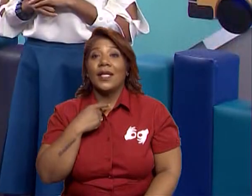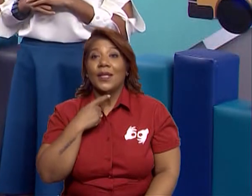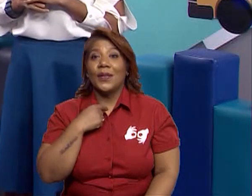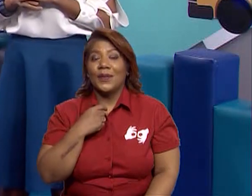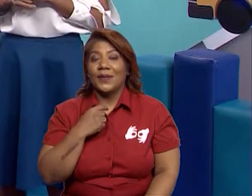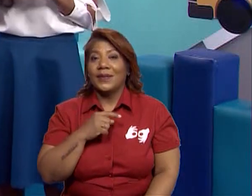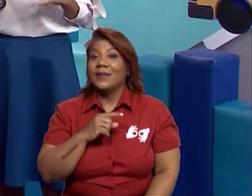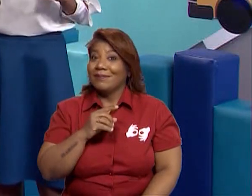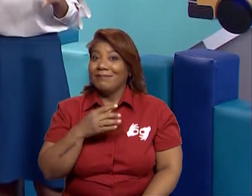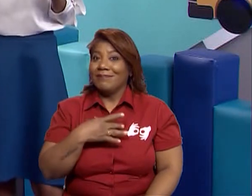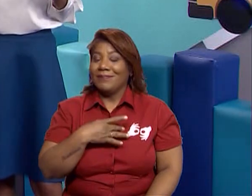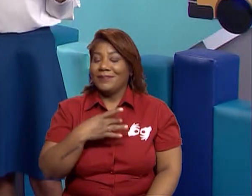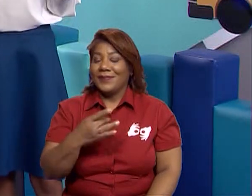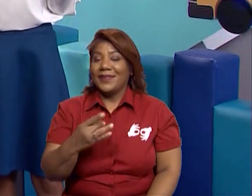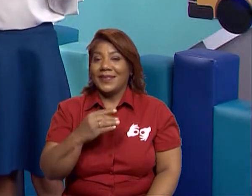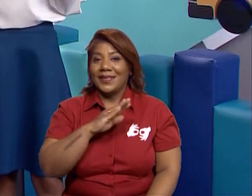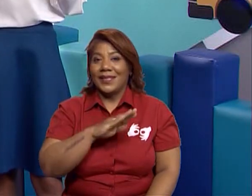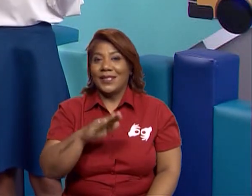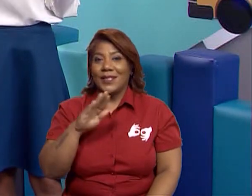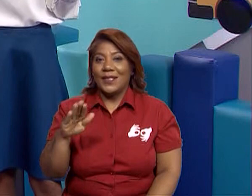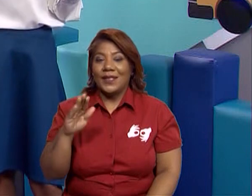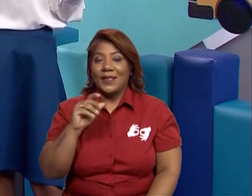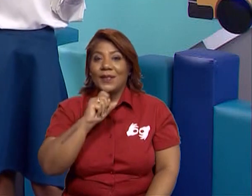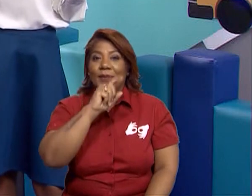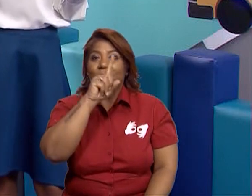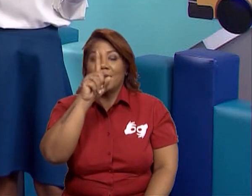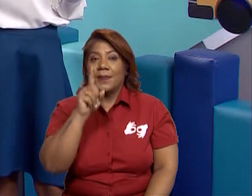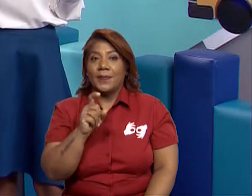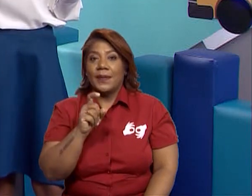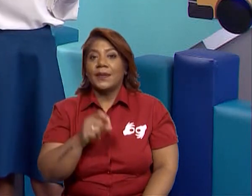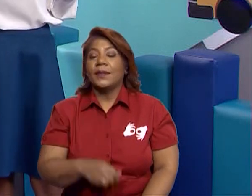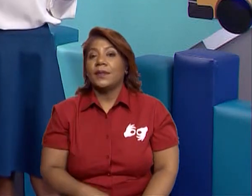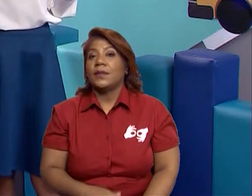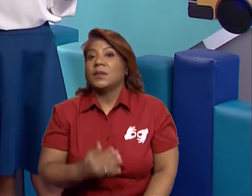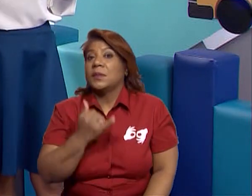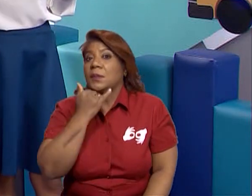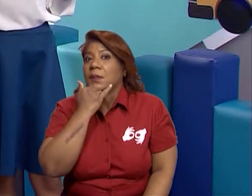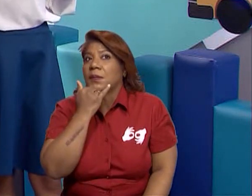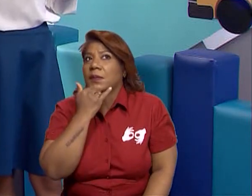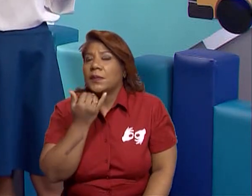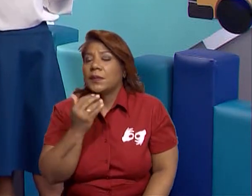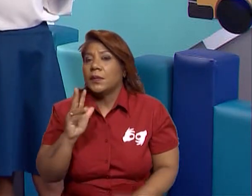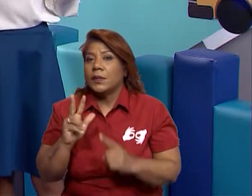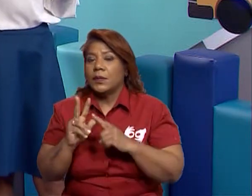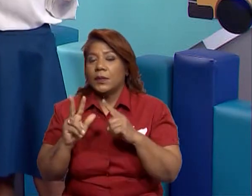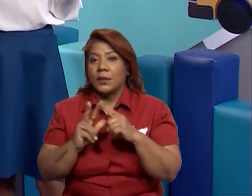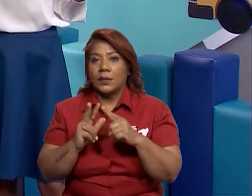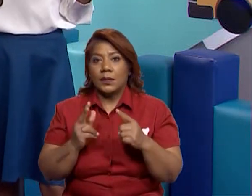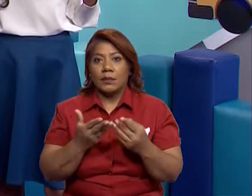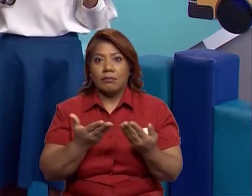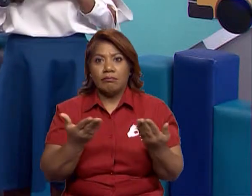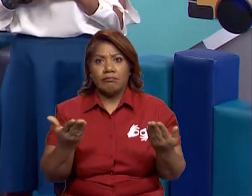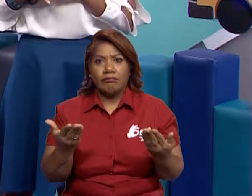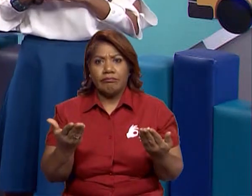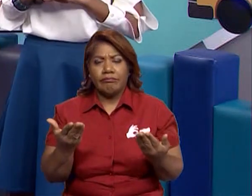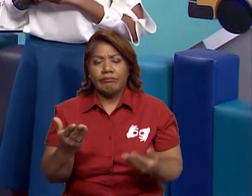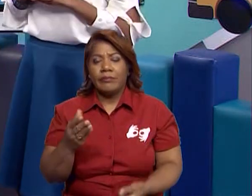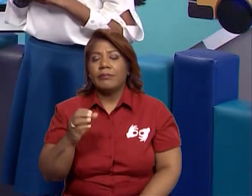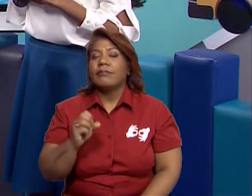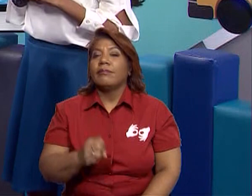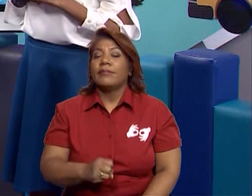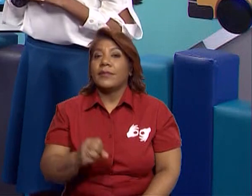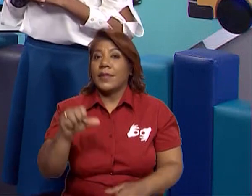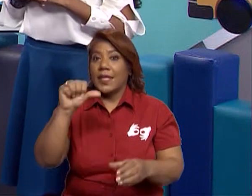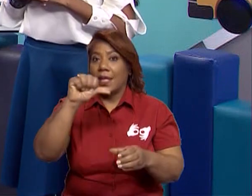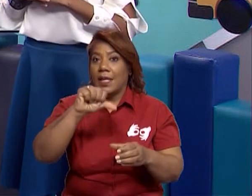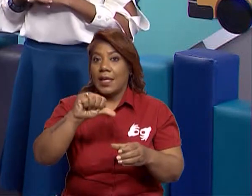algo interesante, los niños nos van a preguntar. Así es. ¿Qué pasa con esos estados de la materia? Y vamos a ver cuáles son esas preguntas. Así están